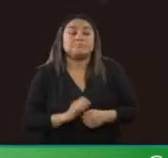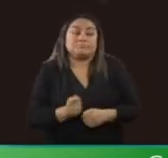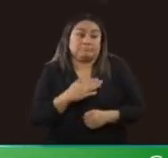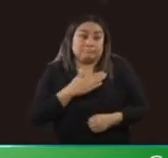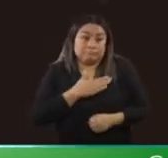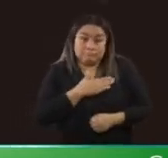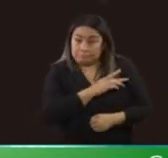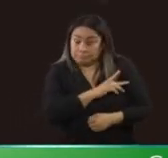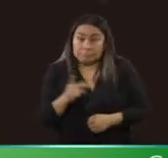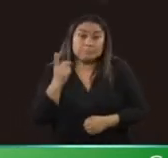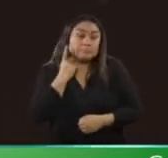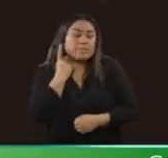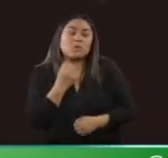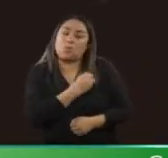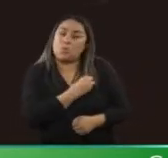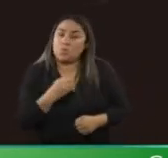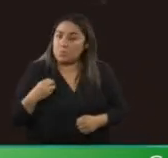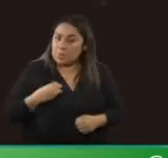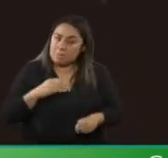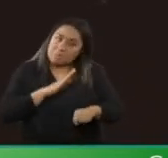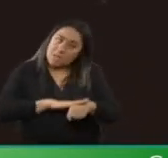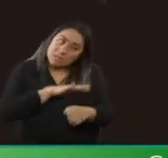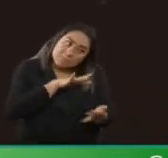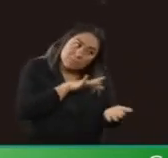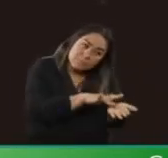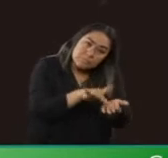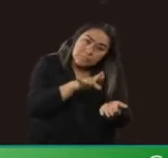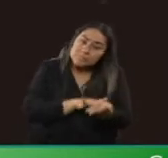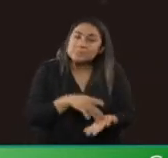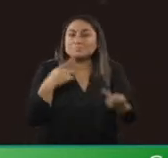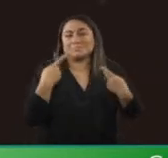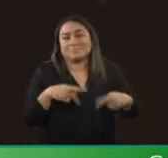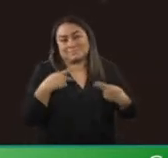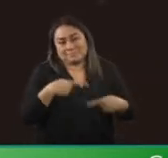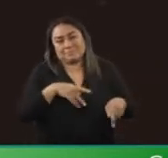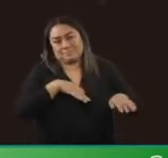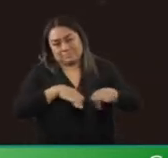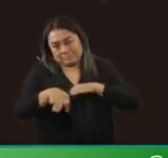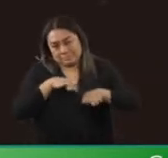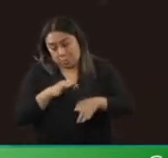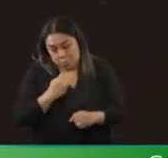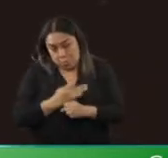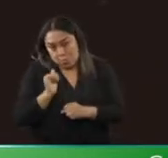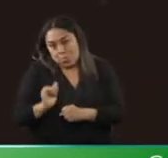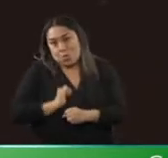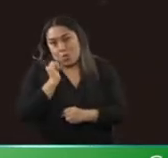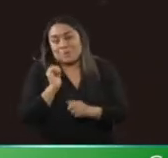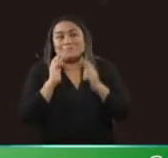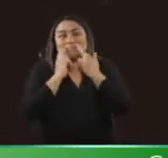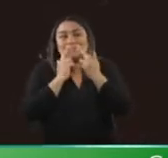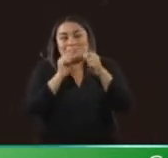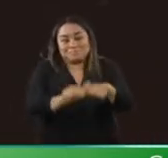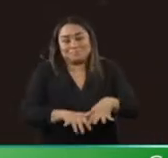es nuestro deber facilitarles la vida a las personas y qué mejor en esta sesión